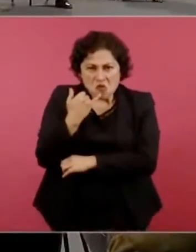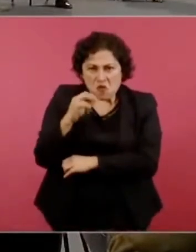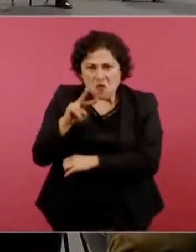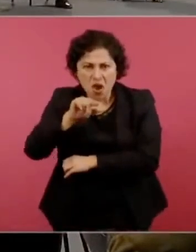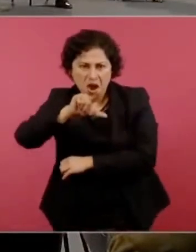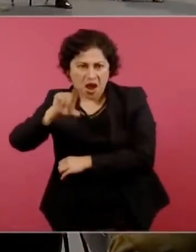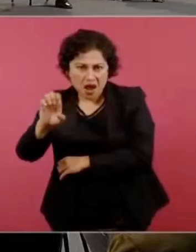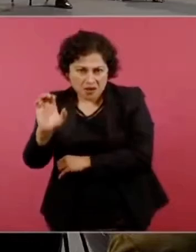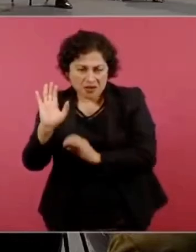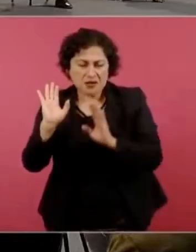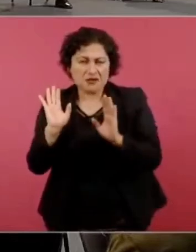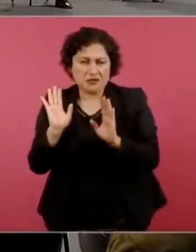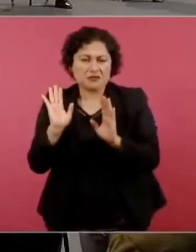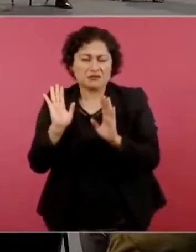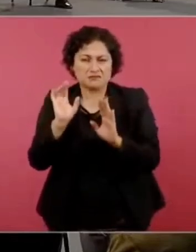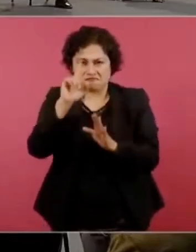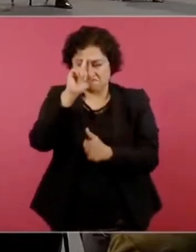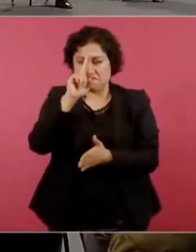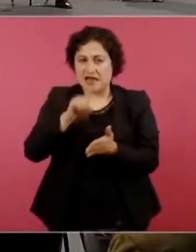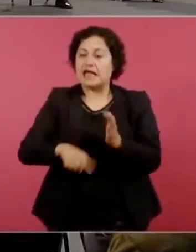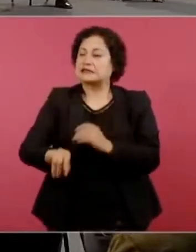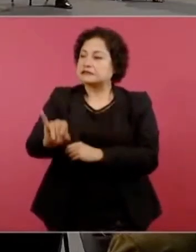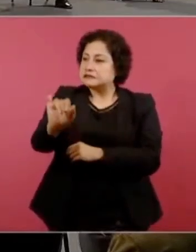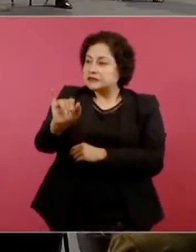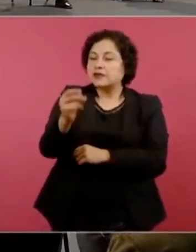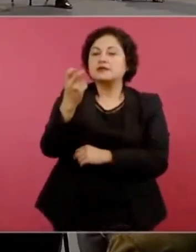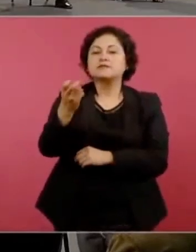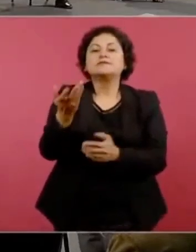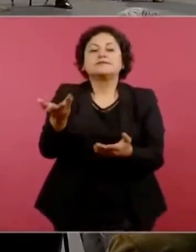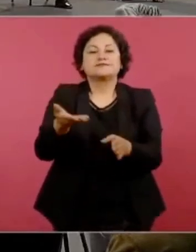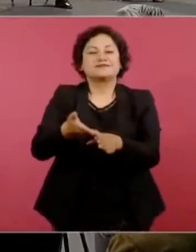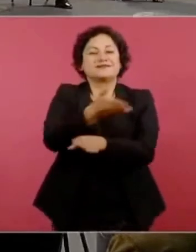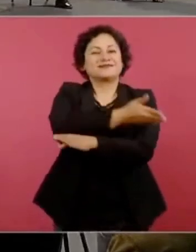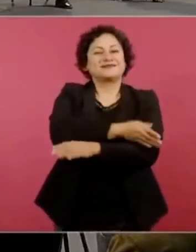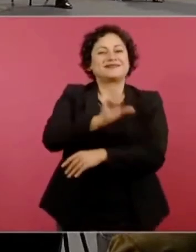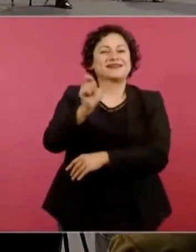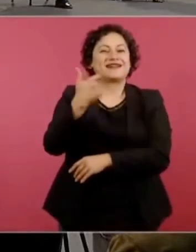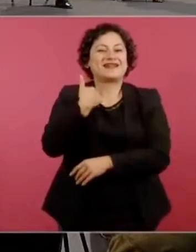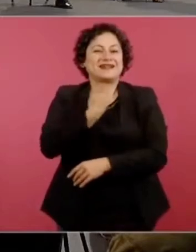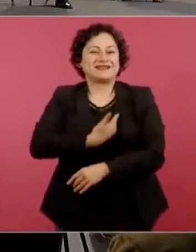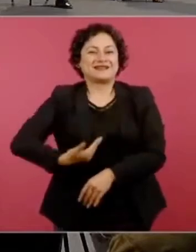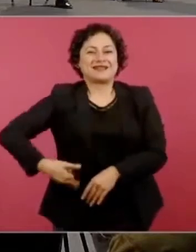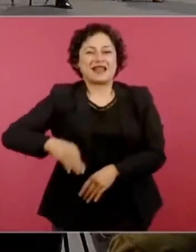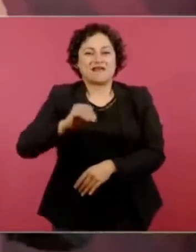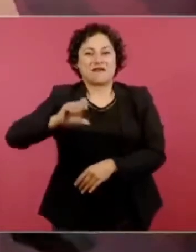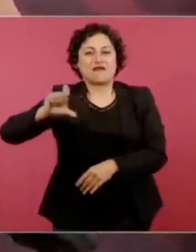Jugos del Valle, ¿sí? Cuando Fox, ¿sí?